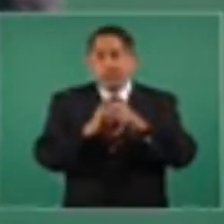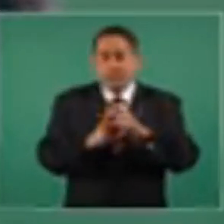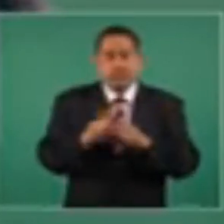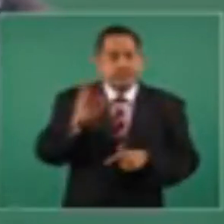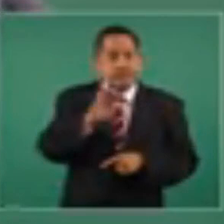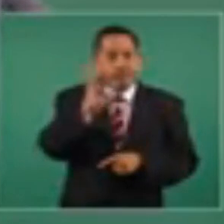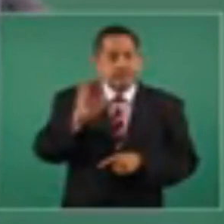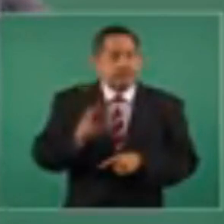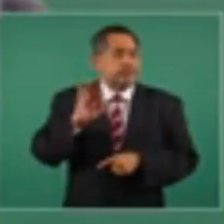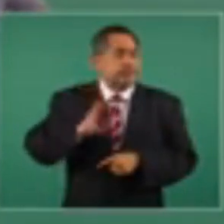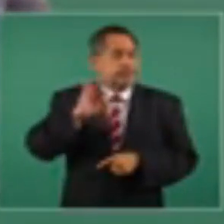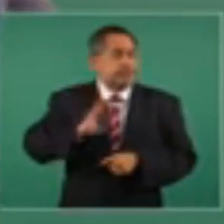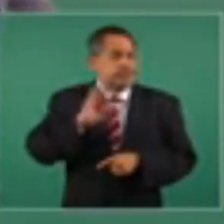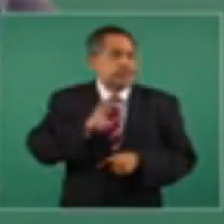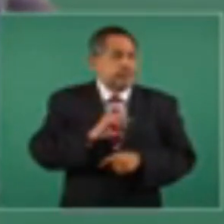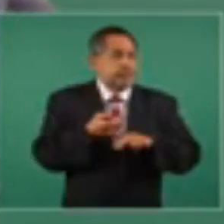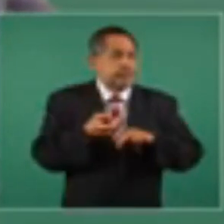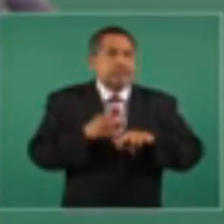por el financiamiento